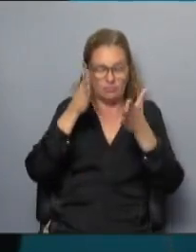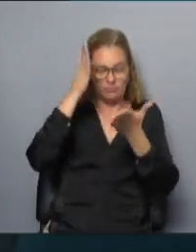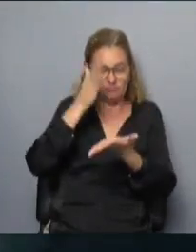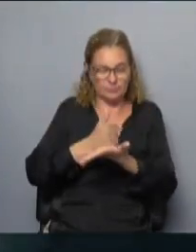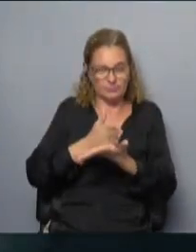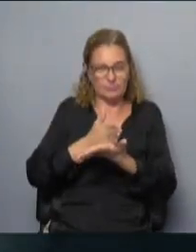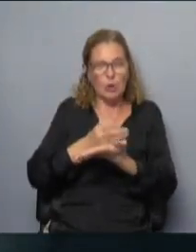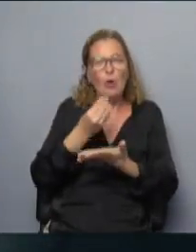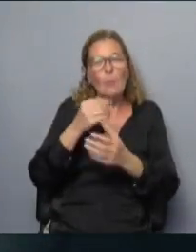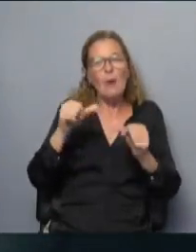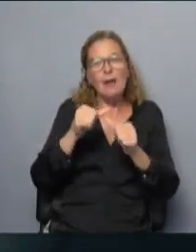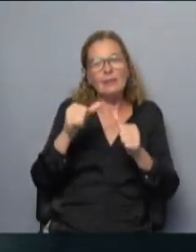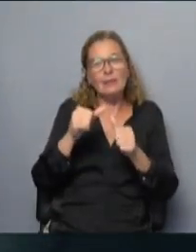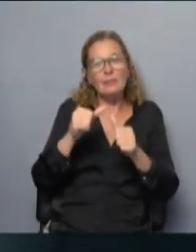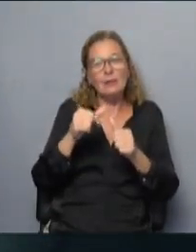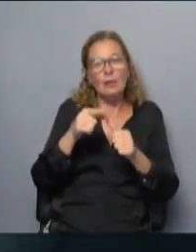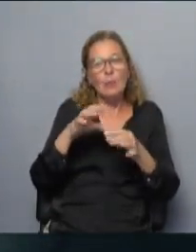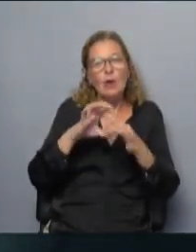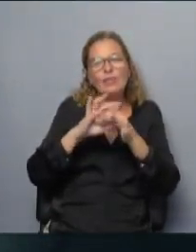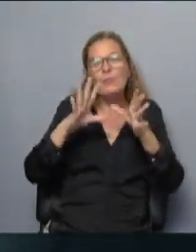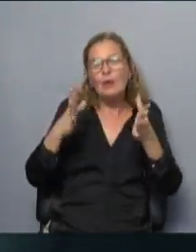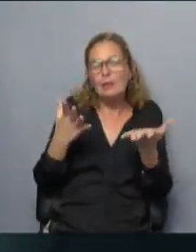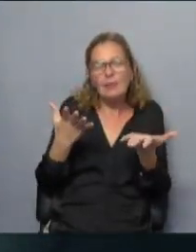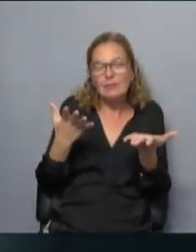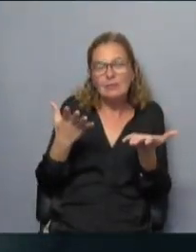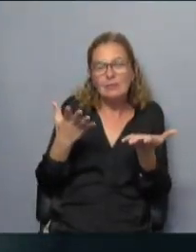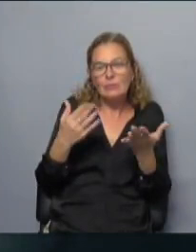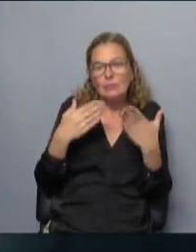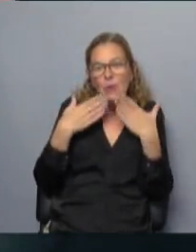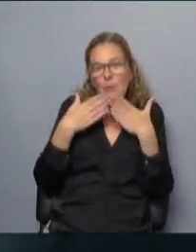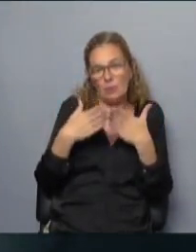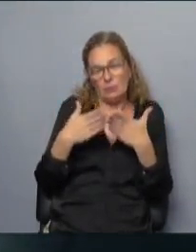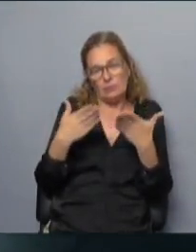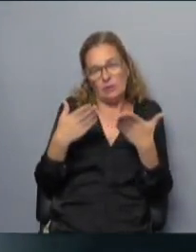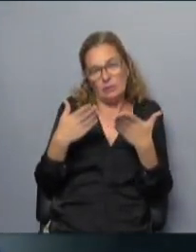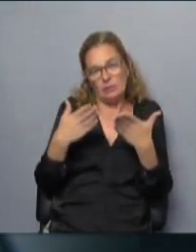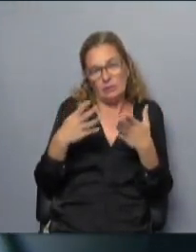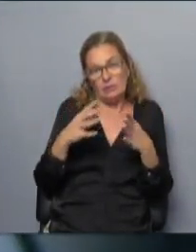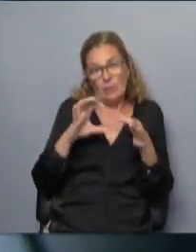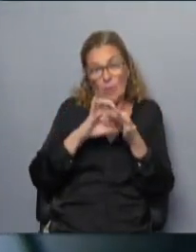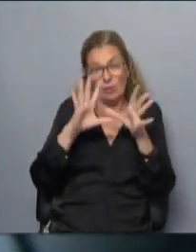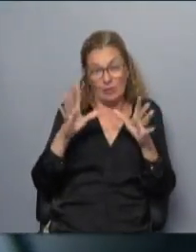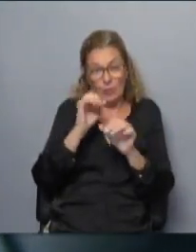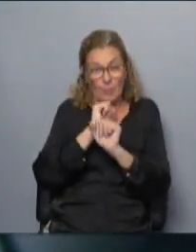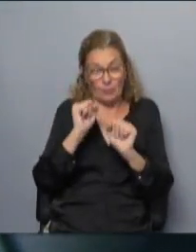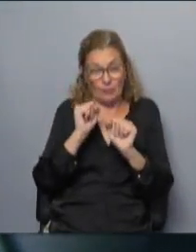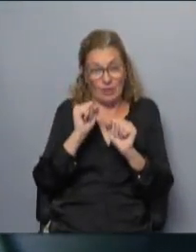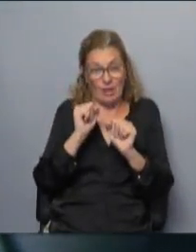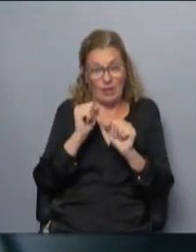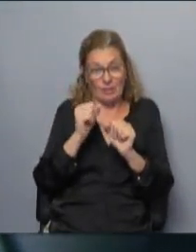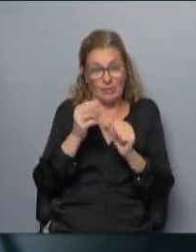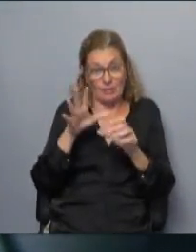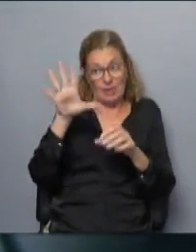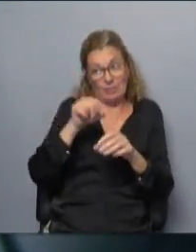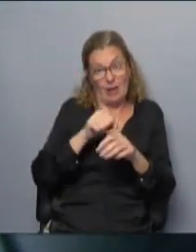como hace para generar democracia una pregunta sin democracia no hay posibilidad de traer